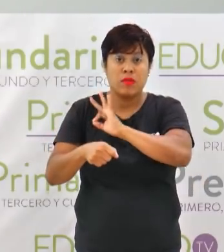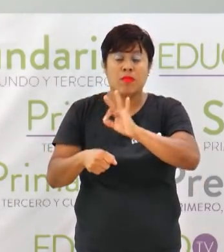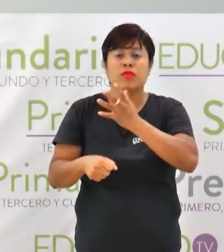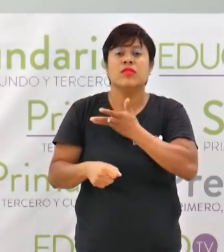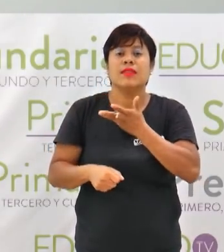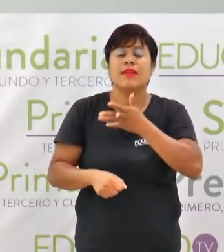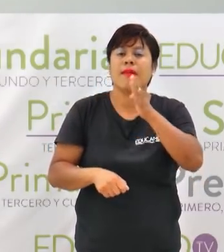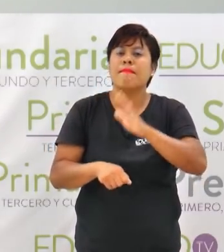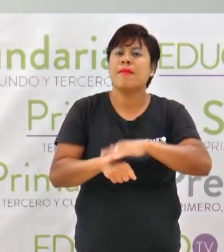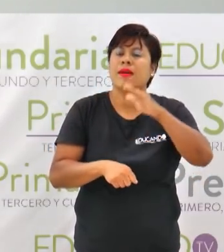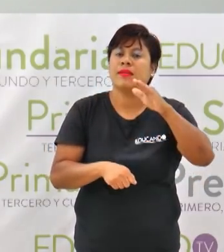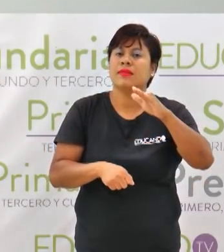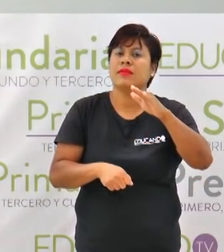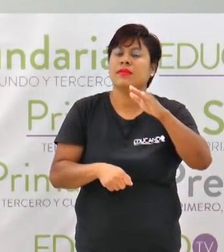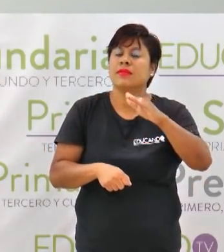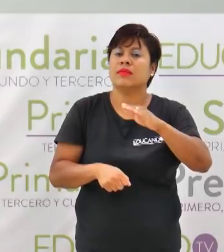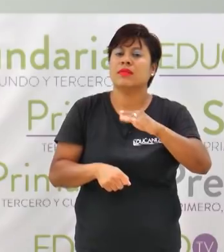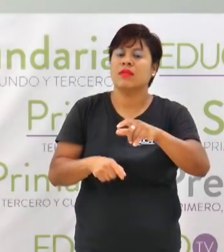más